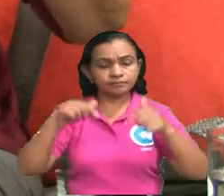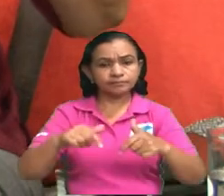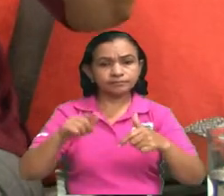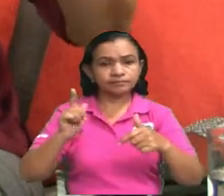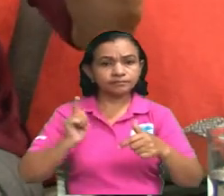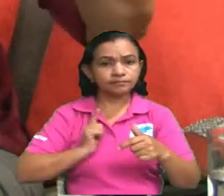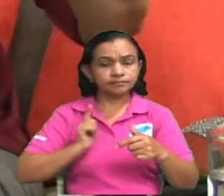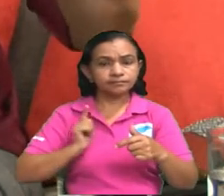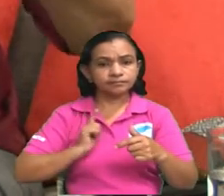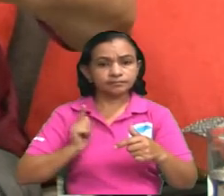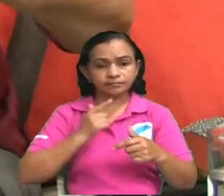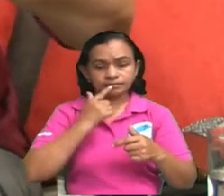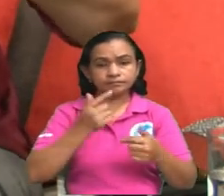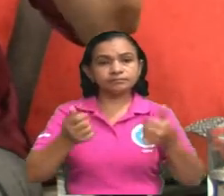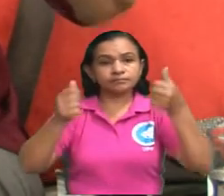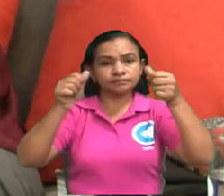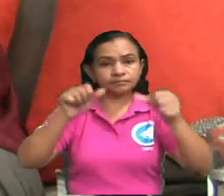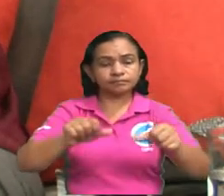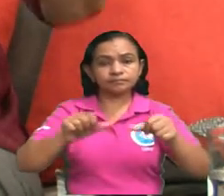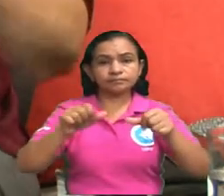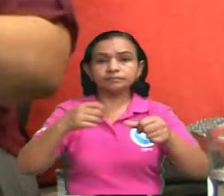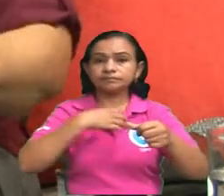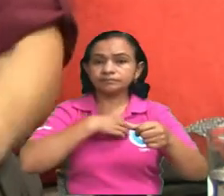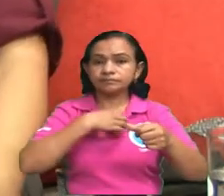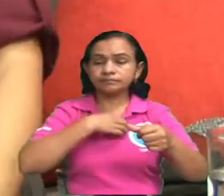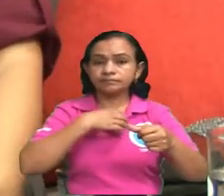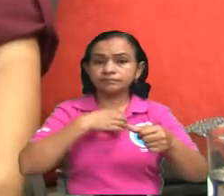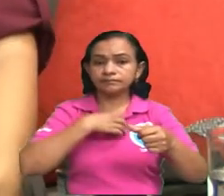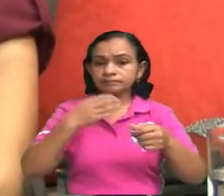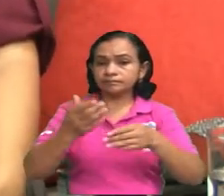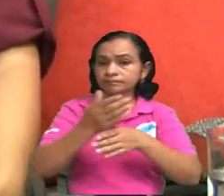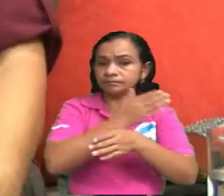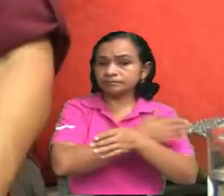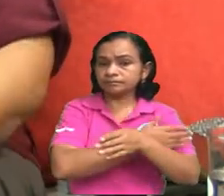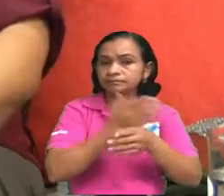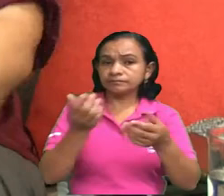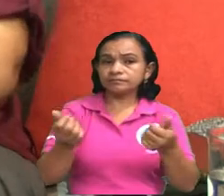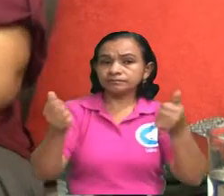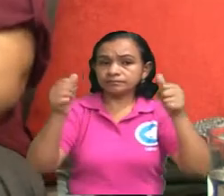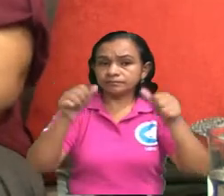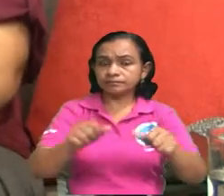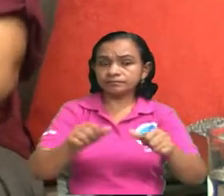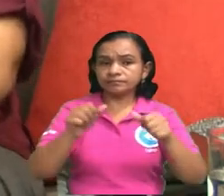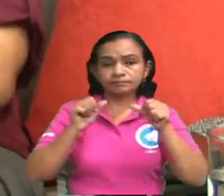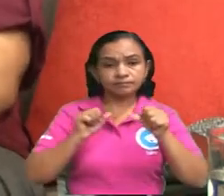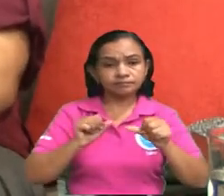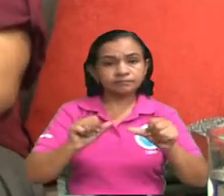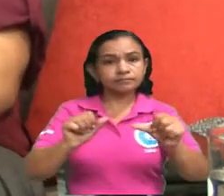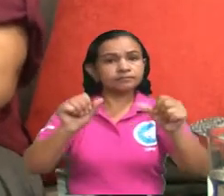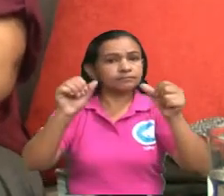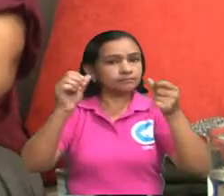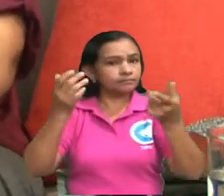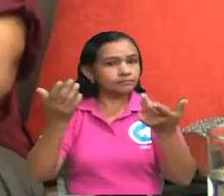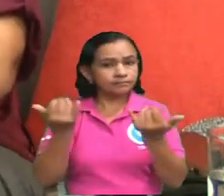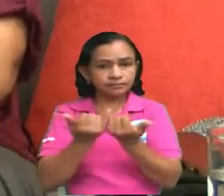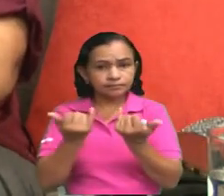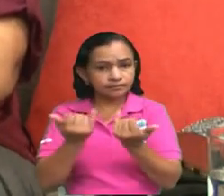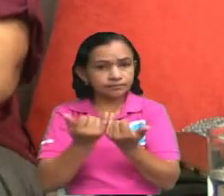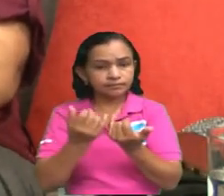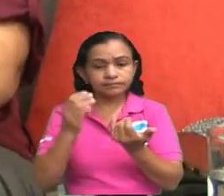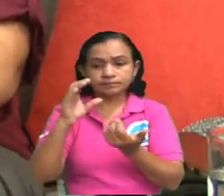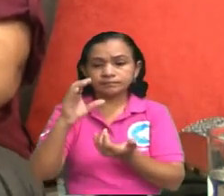tiene un modelo ya definido a partir de su reciente constitución, sigue siendo comunista, sigue siendo construyendo un